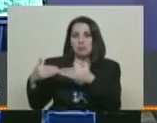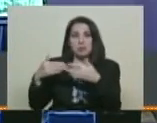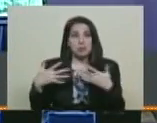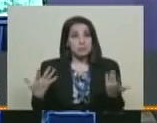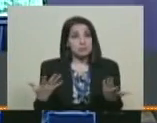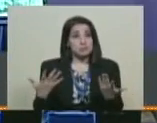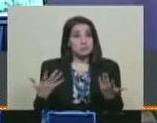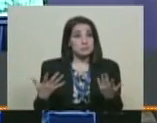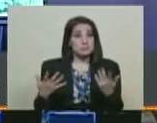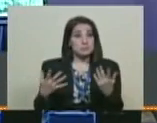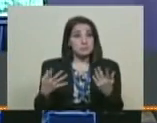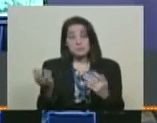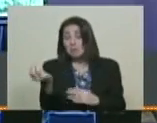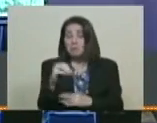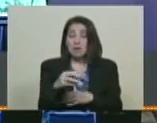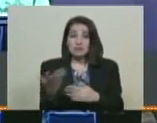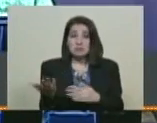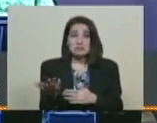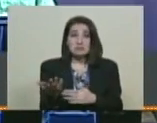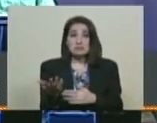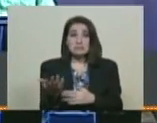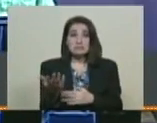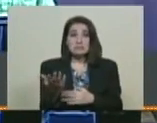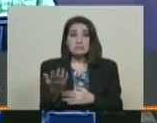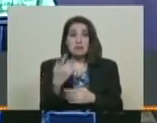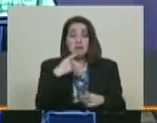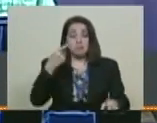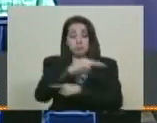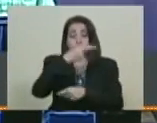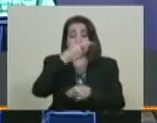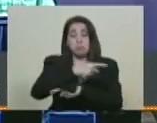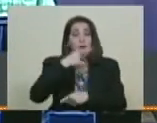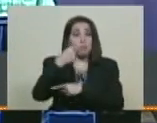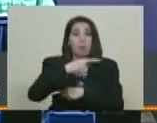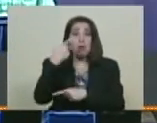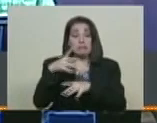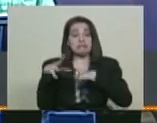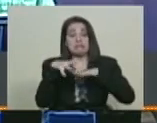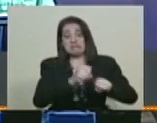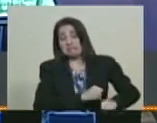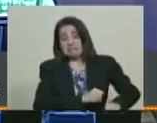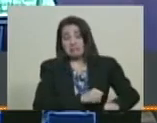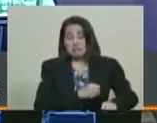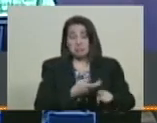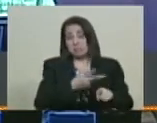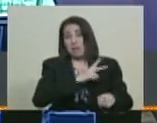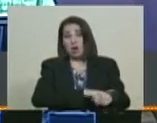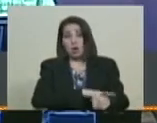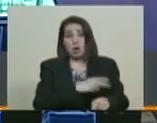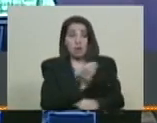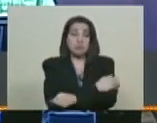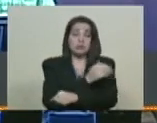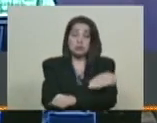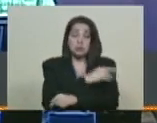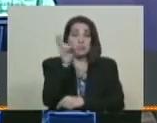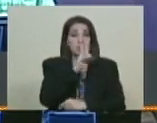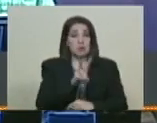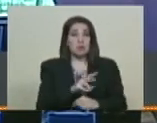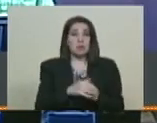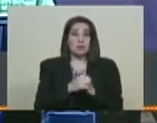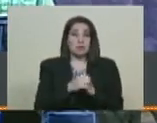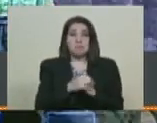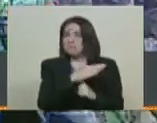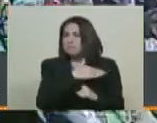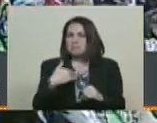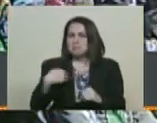que una vez más imponen su política extremista en la oposición venezolana. Venezuela no